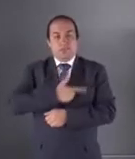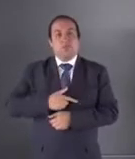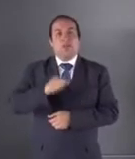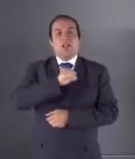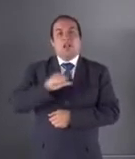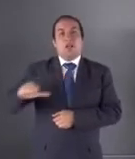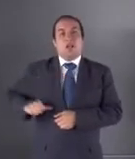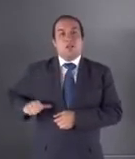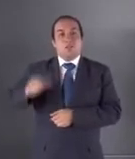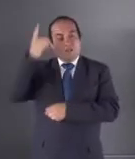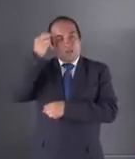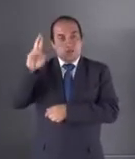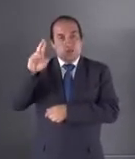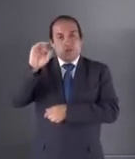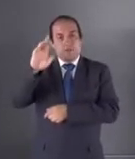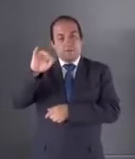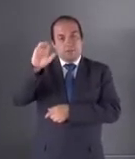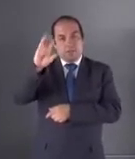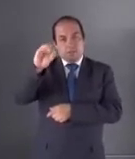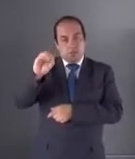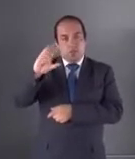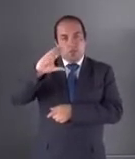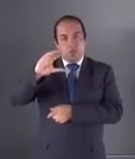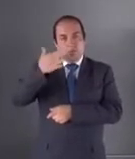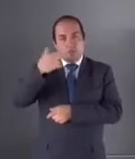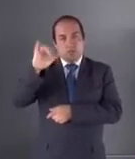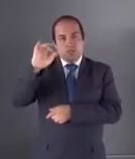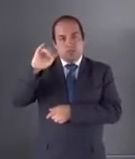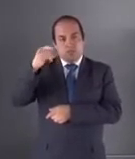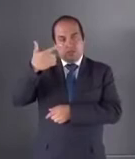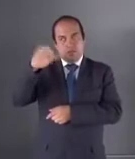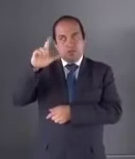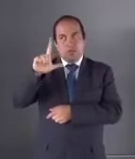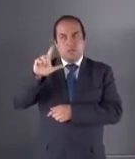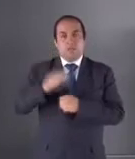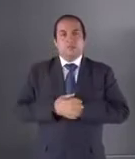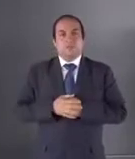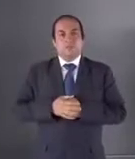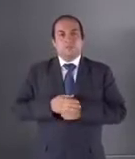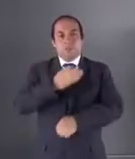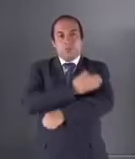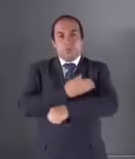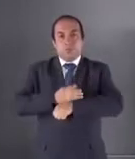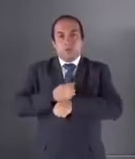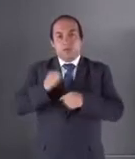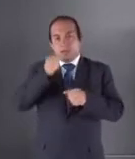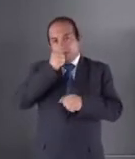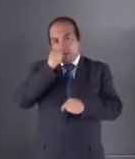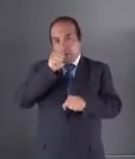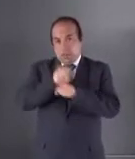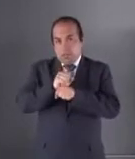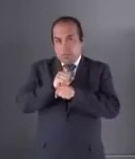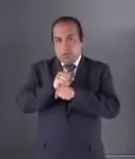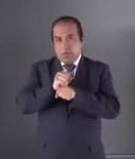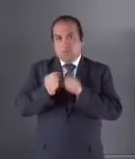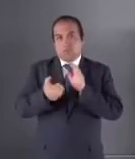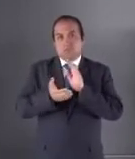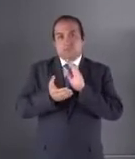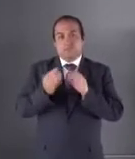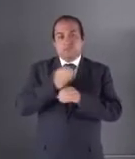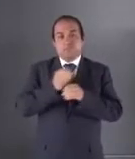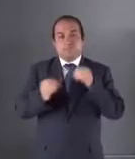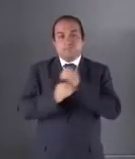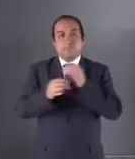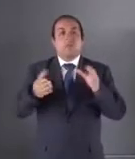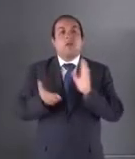doctor Francisco Chiguil Figueroa. Nos acompaña el secretario de Obras y Servicios de la Ciudad de México,